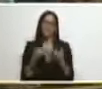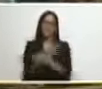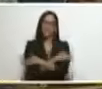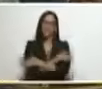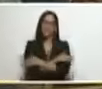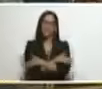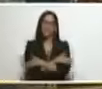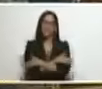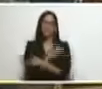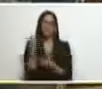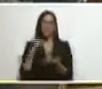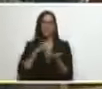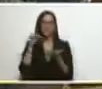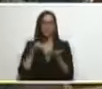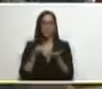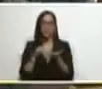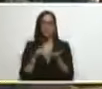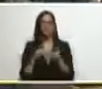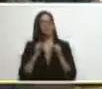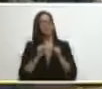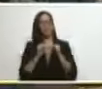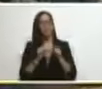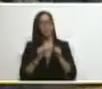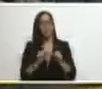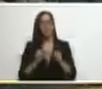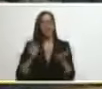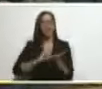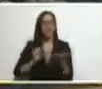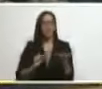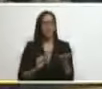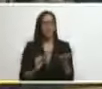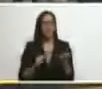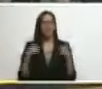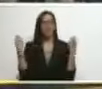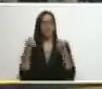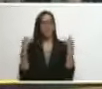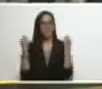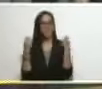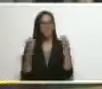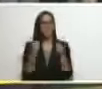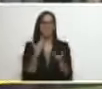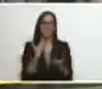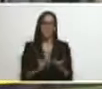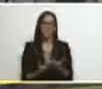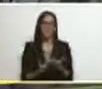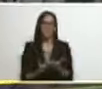Felicitaciones, Asamblea Nacional. Procedo a la firma y a la promulgación. Muchas gracias.